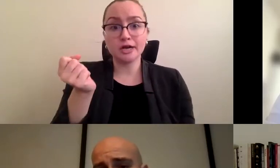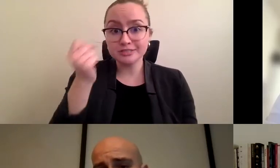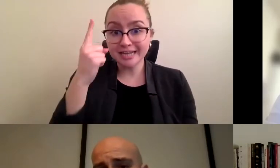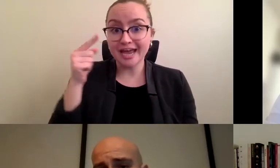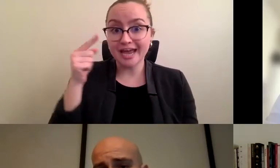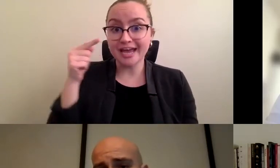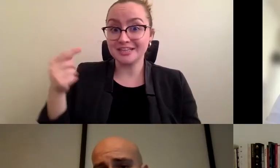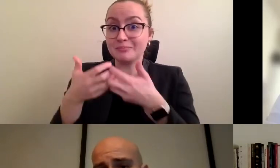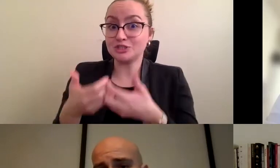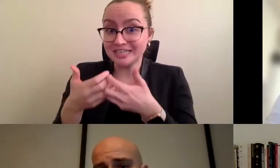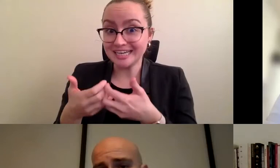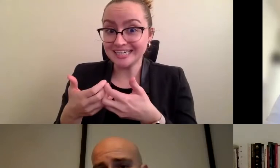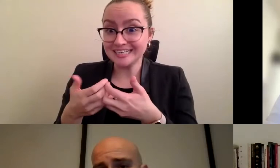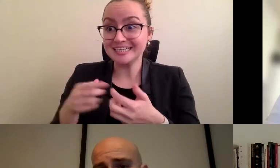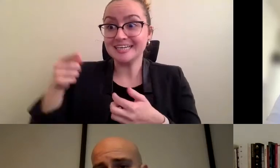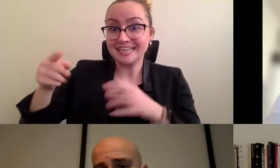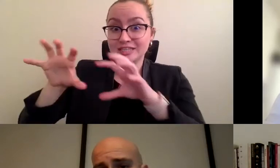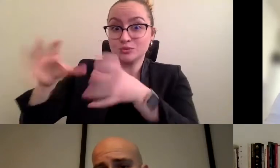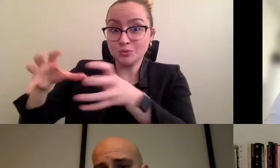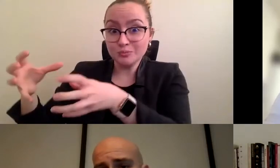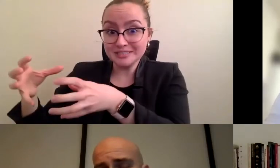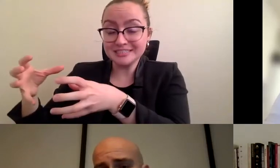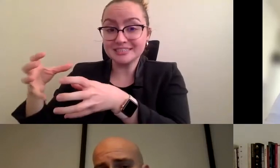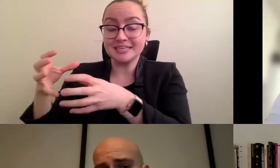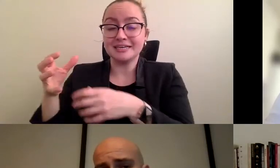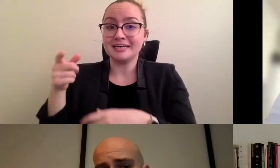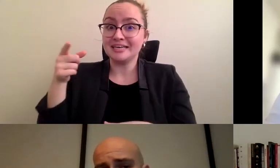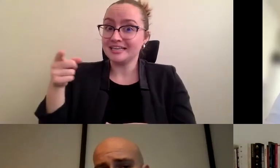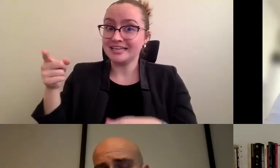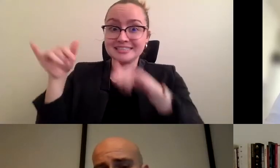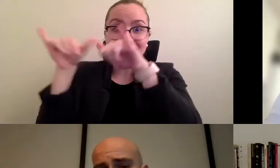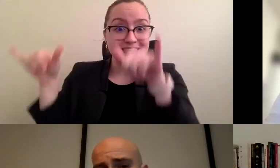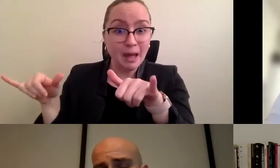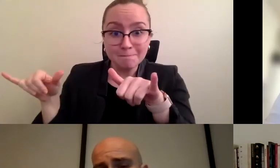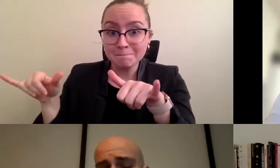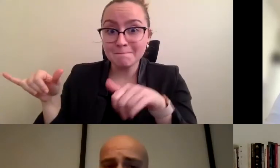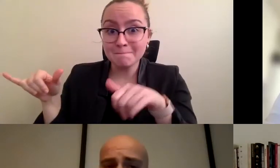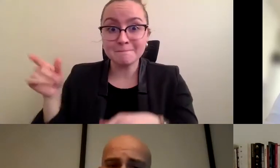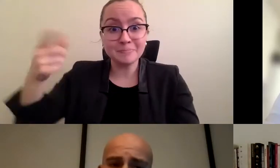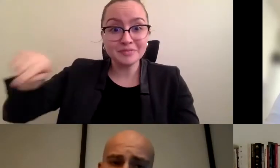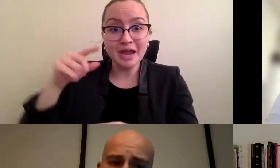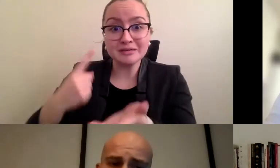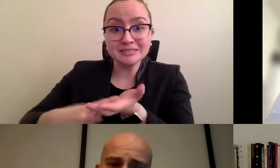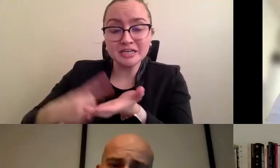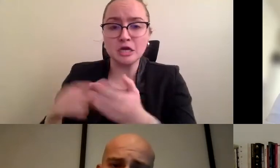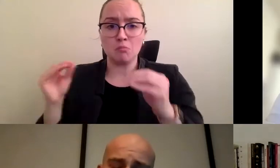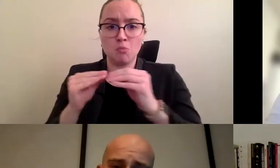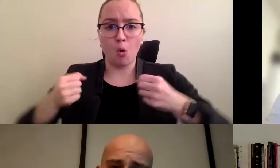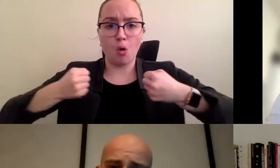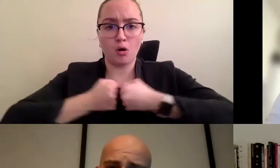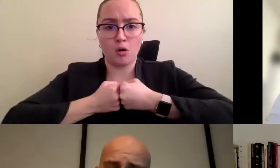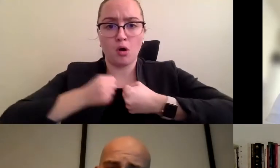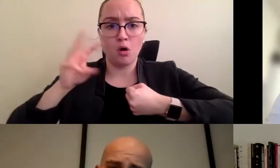de las reformas. Entonces, una persona importante es necesitar identificar y ver la magnitud de este